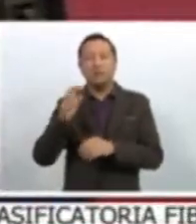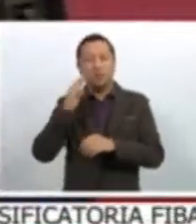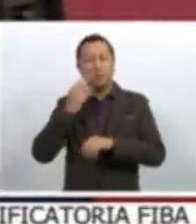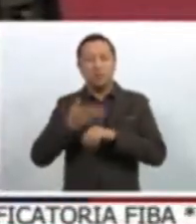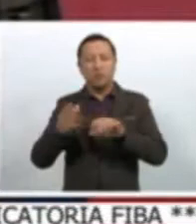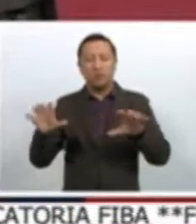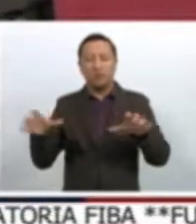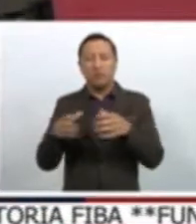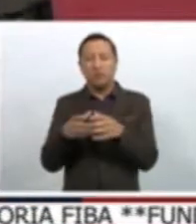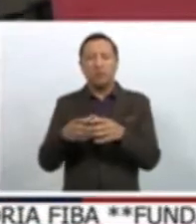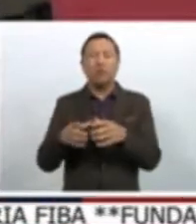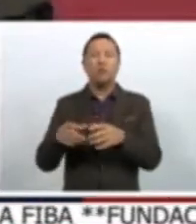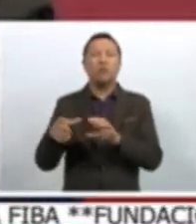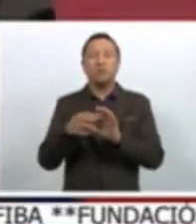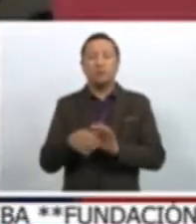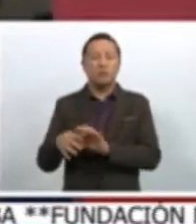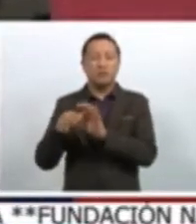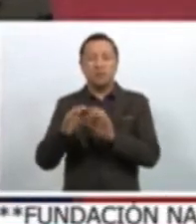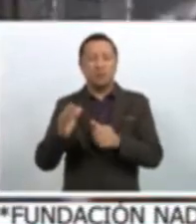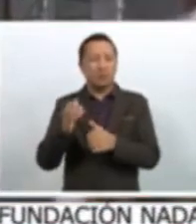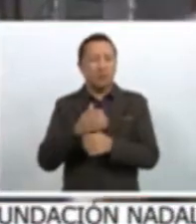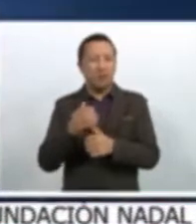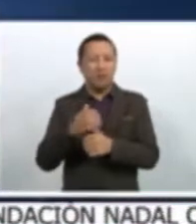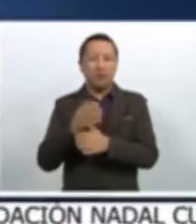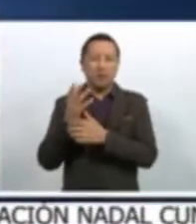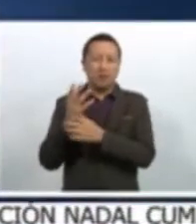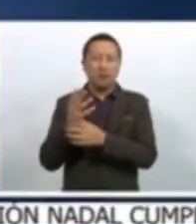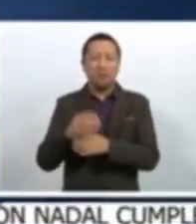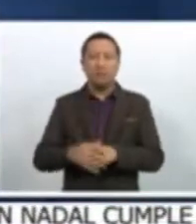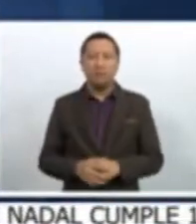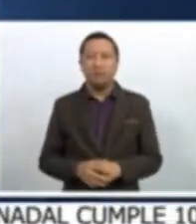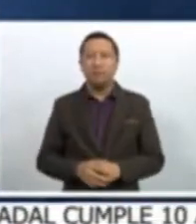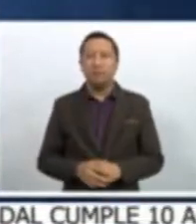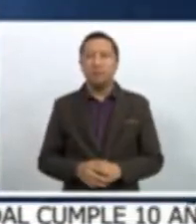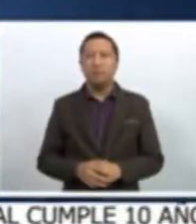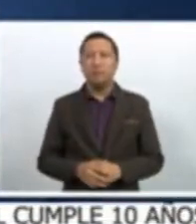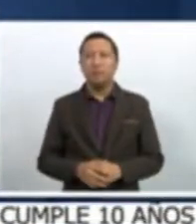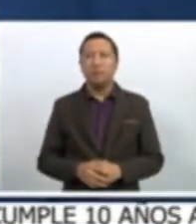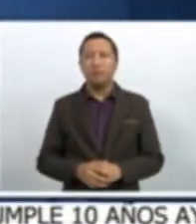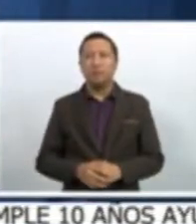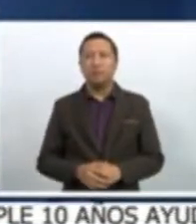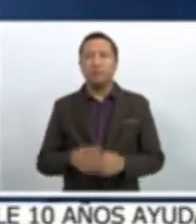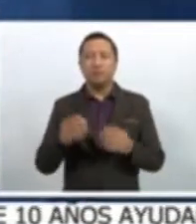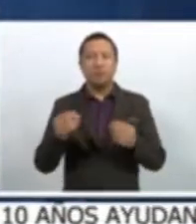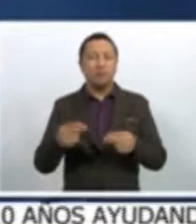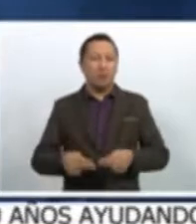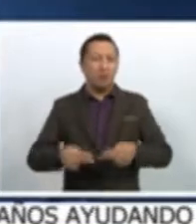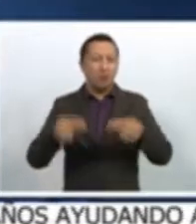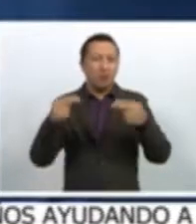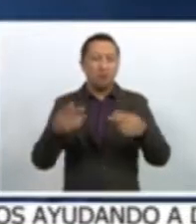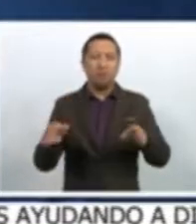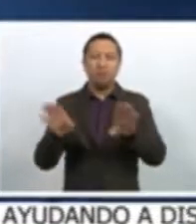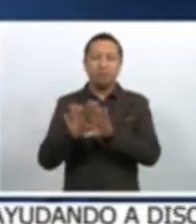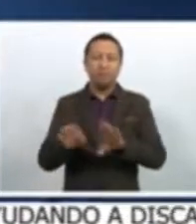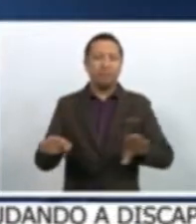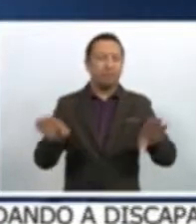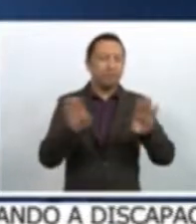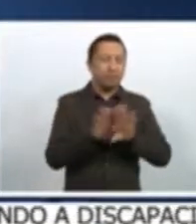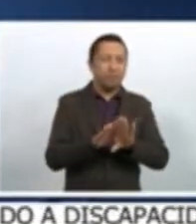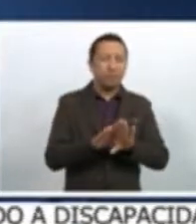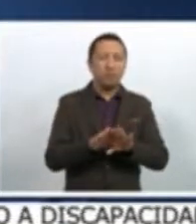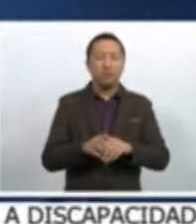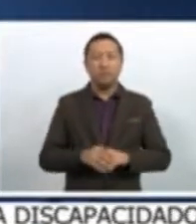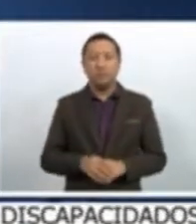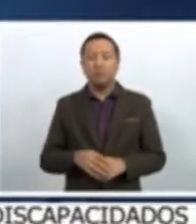se reactivarían miles de negocios. Se abrirán varios negocios que han estado cerrados durante ya 7 o 8 meses,